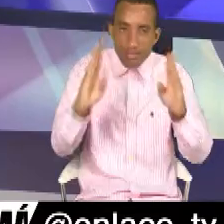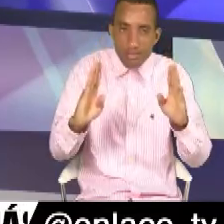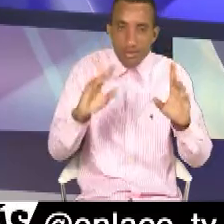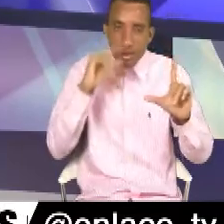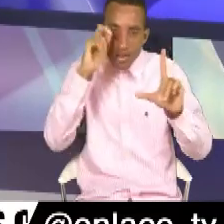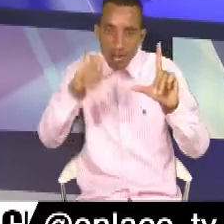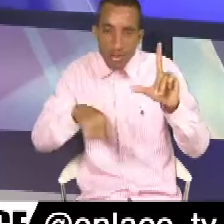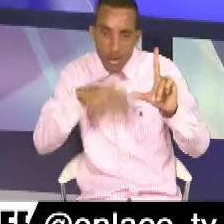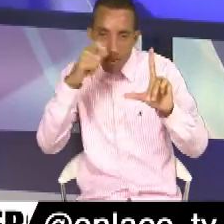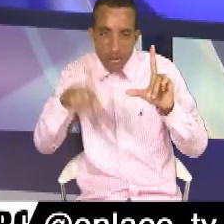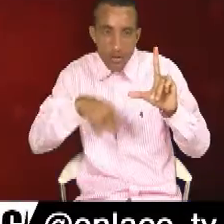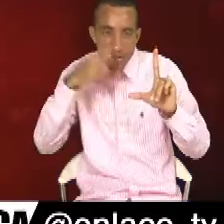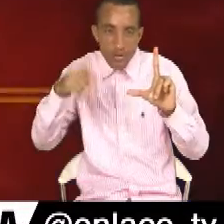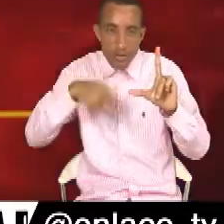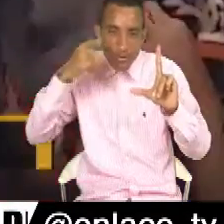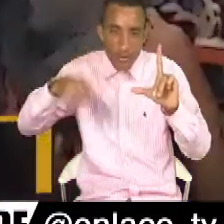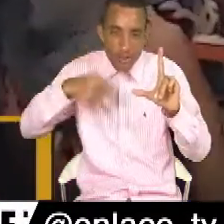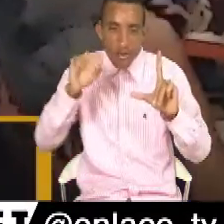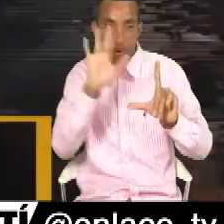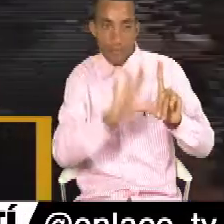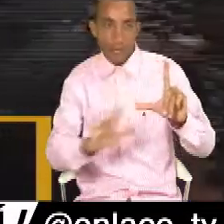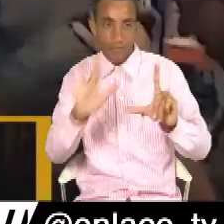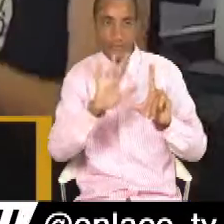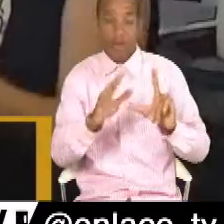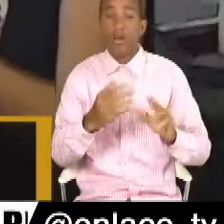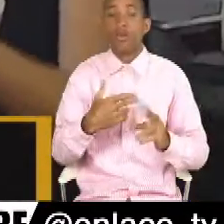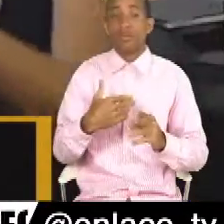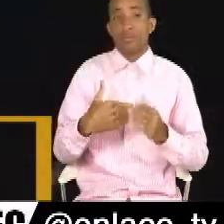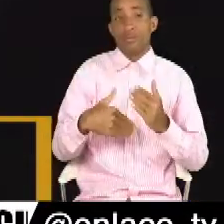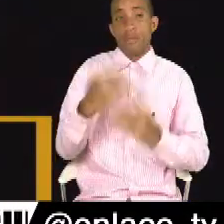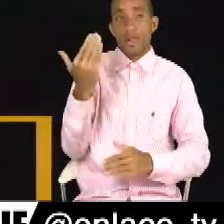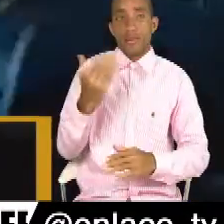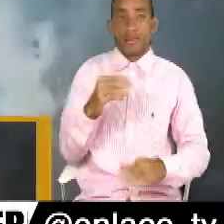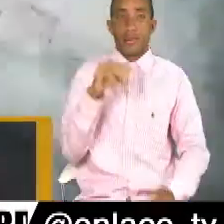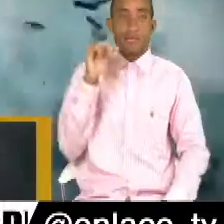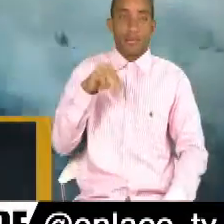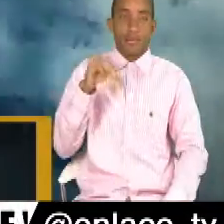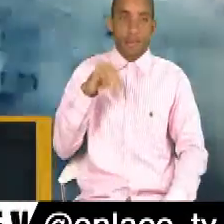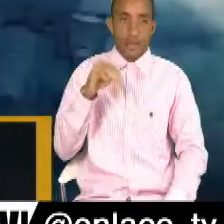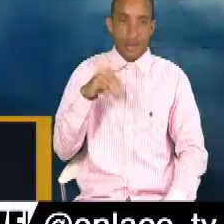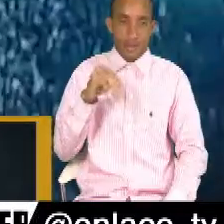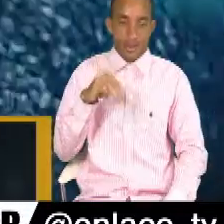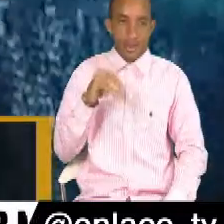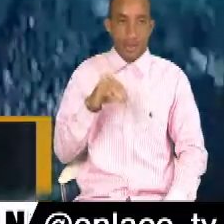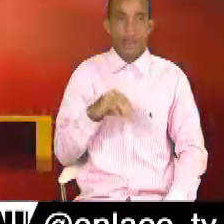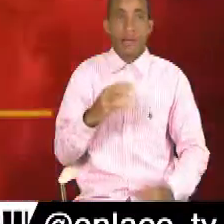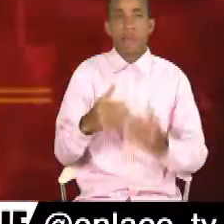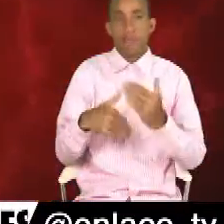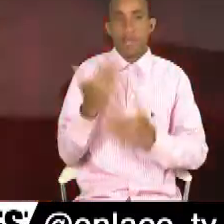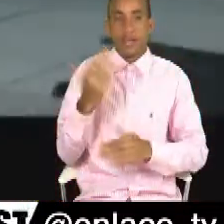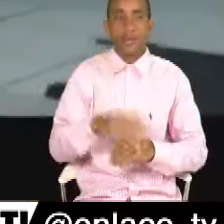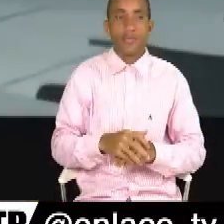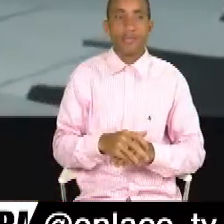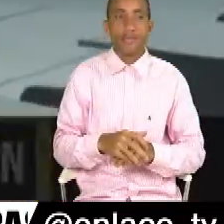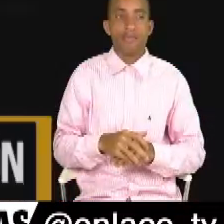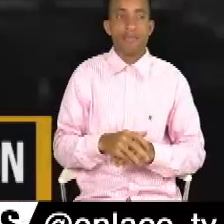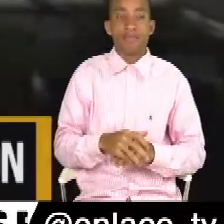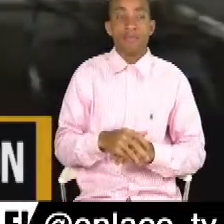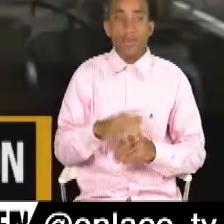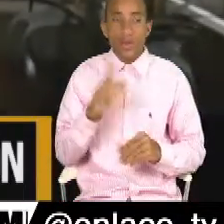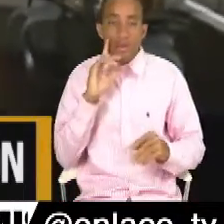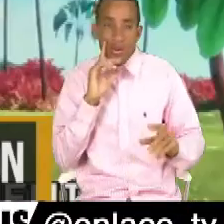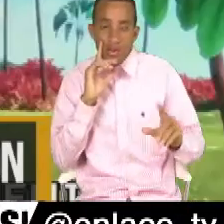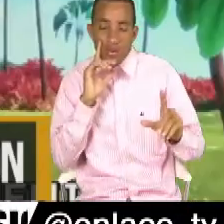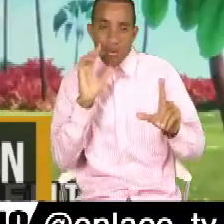programa. Comienza este martes la nueva temporada de Filmanía en la parrilla de programación de Enlace Televisión. Filmanía es la oportunidad